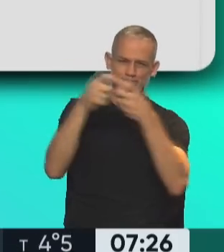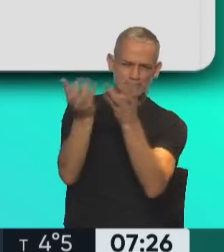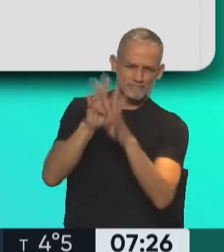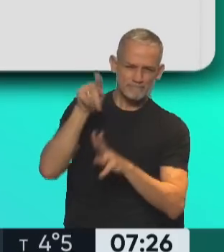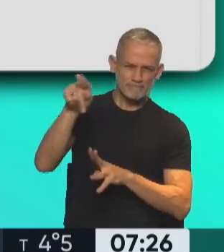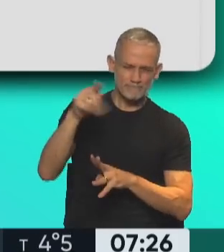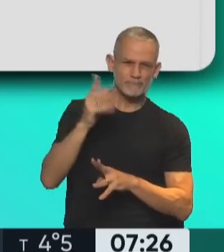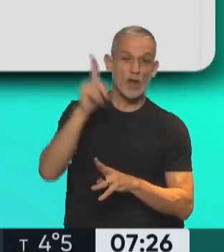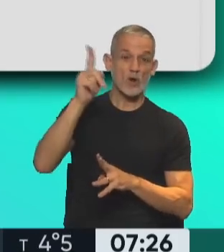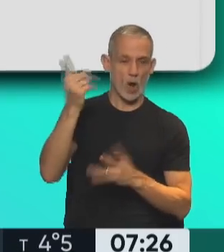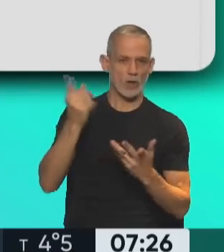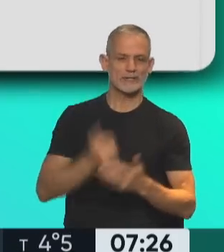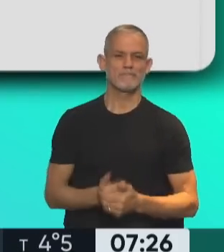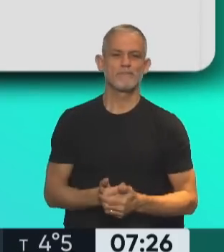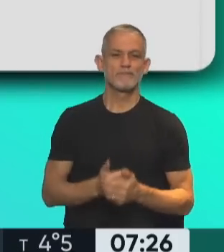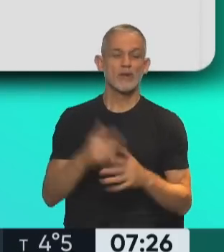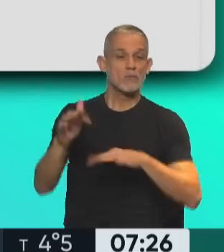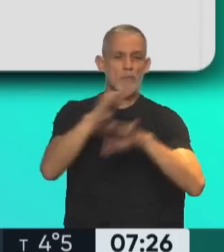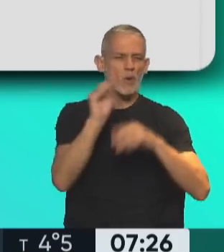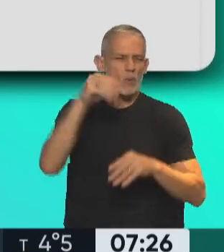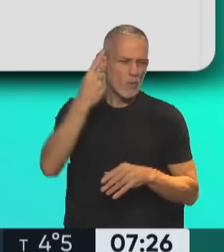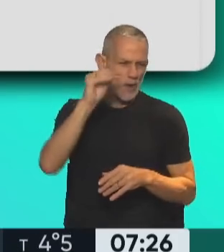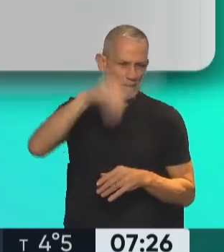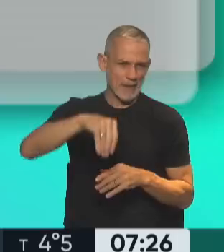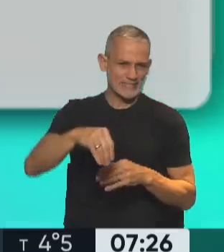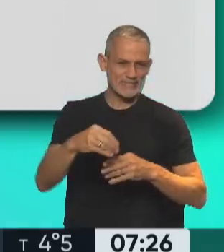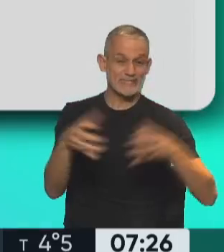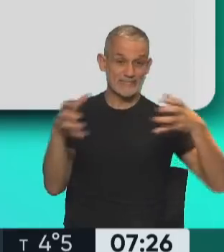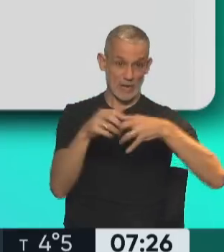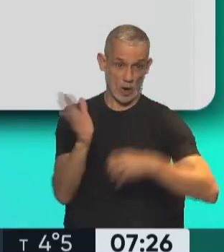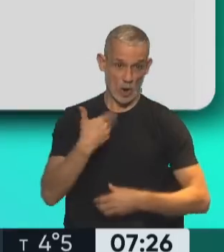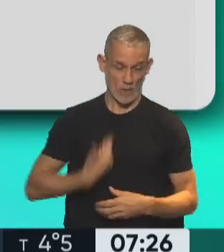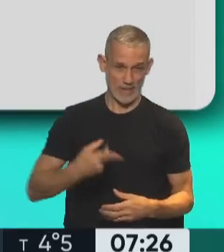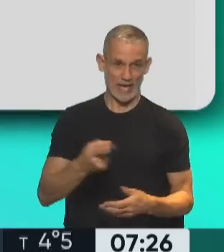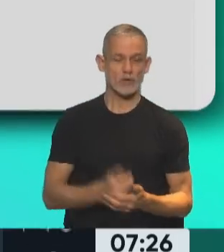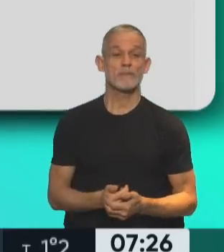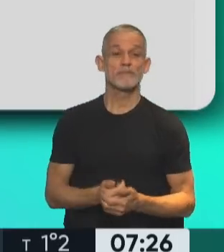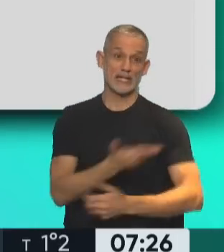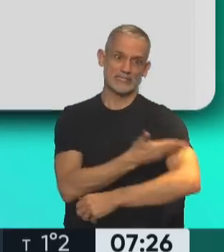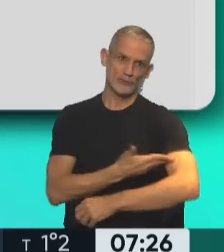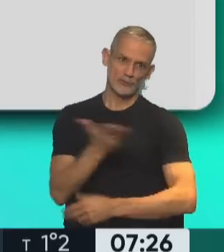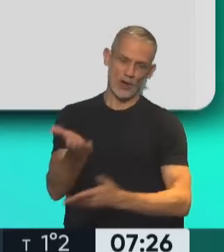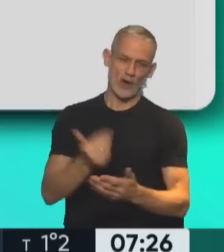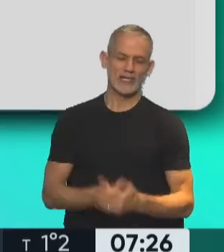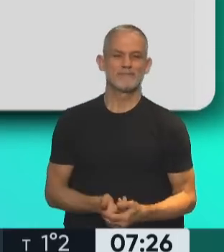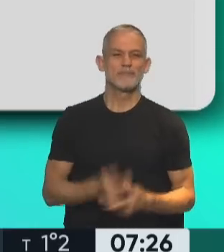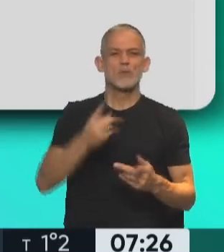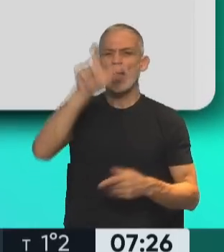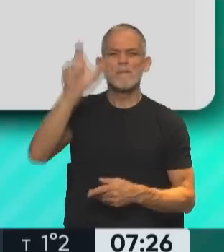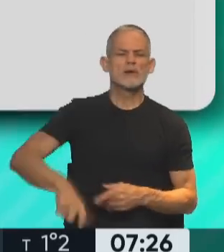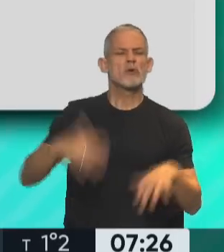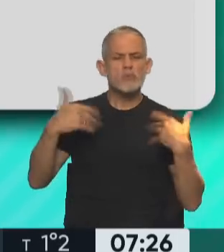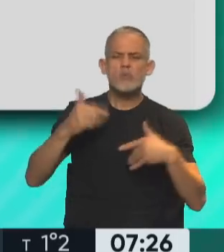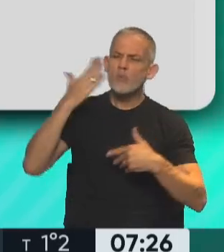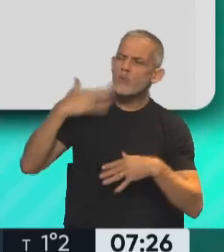el marco de la designación. Una repercusión más dentro del oficialismo, claro está, la de Daniel Scioli, una persona de gran